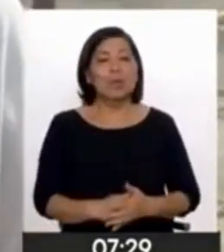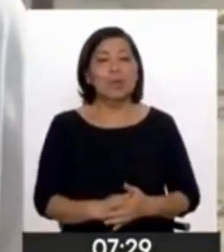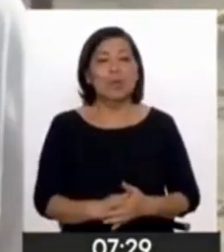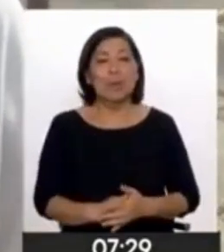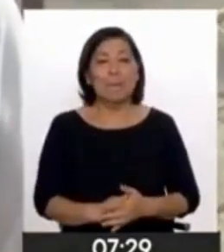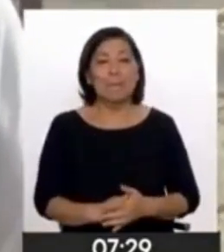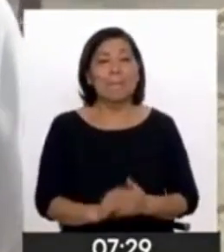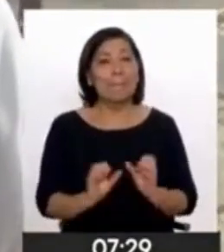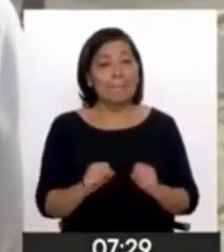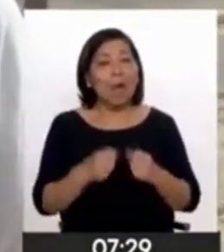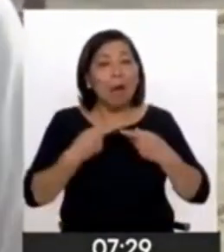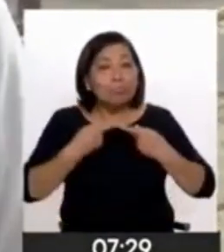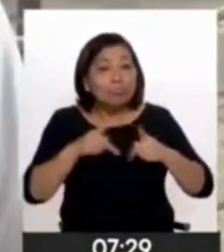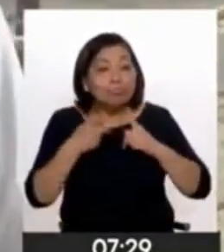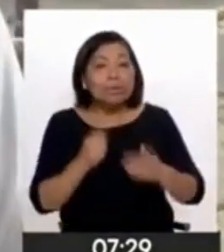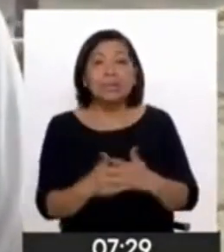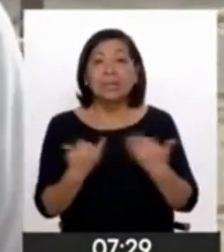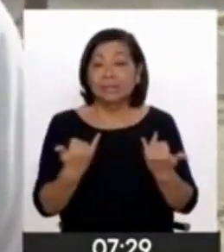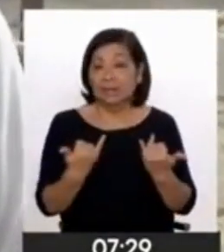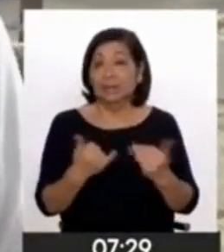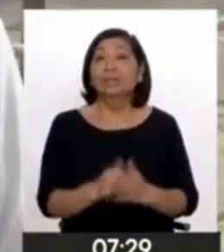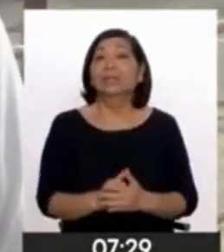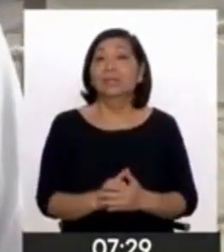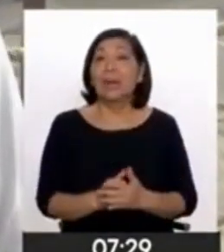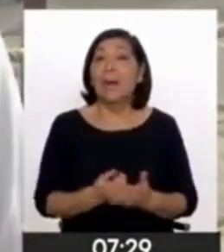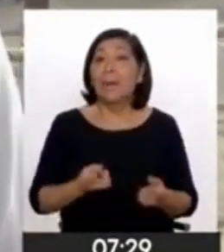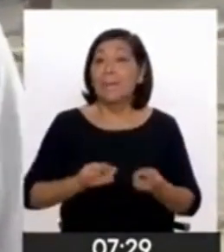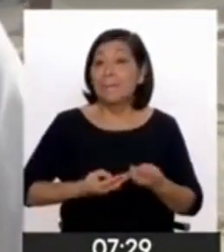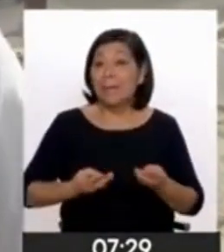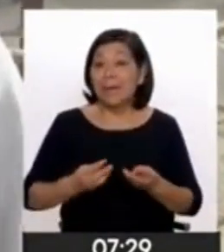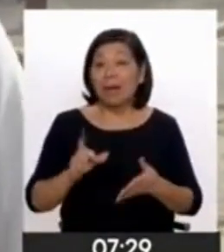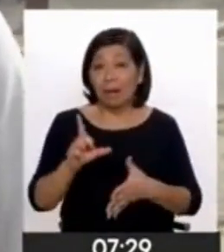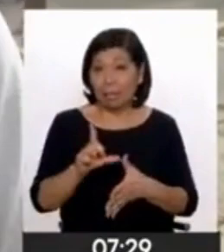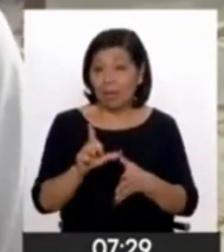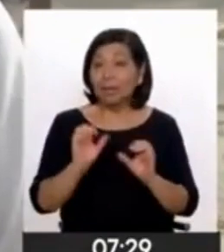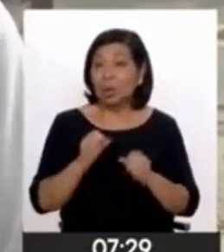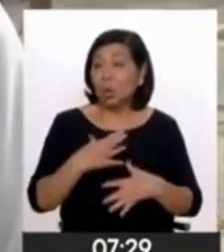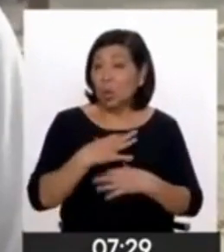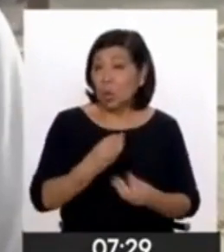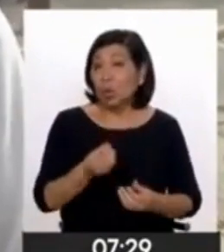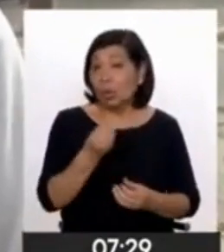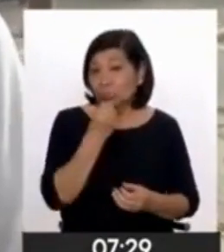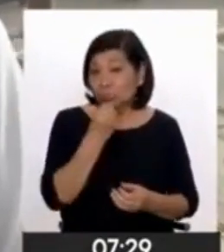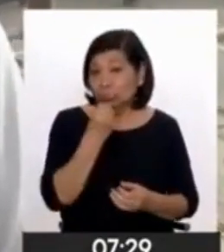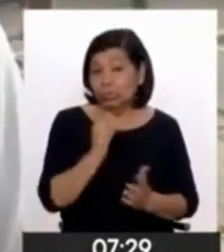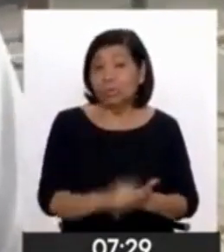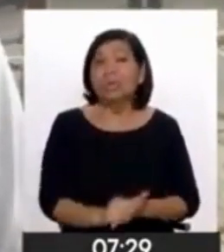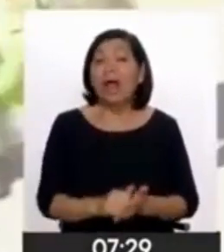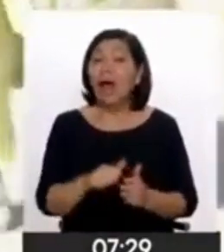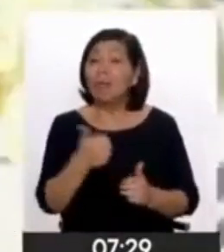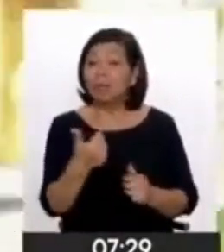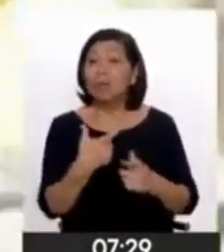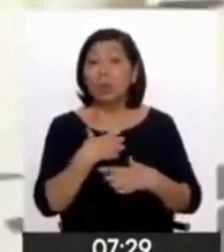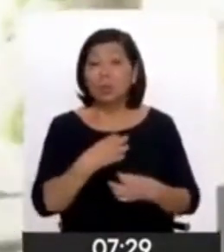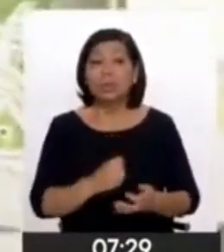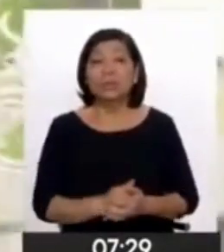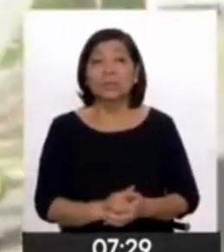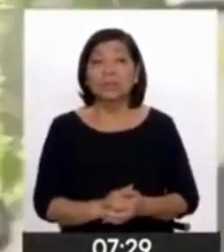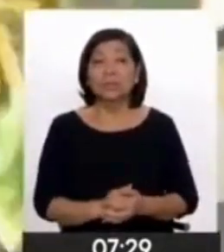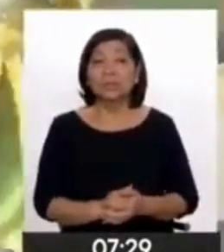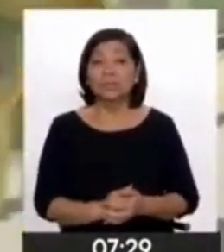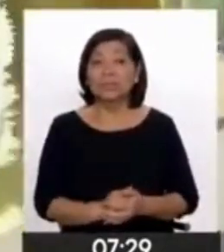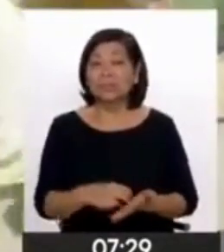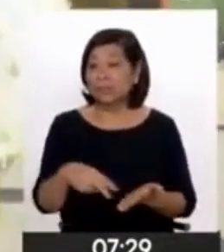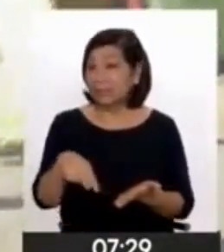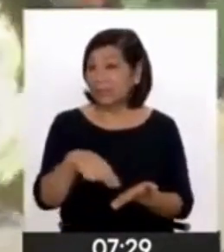para hacer difusión de este evento en el mercado latinoamericano, porque también gusta mucho la gastronomía en el exterior. Los días